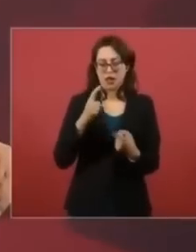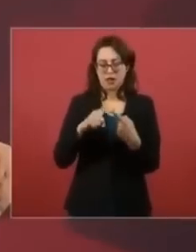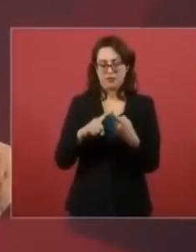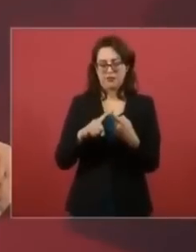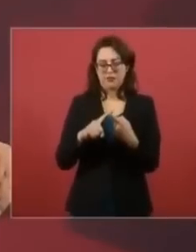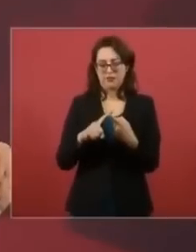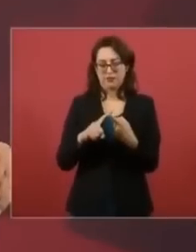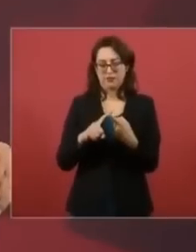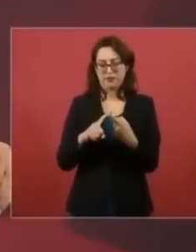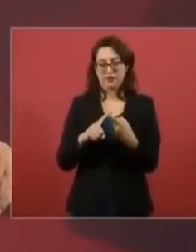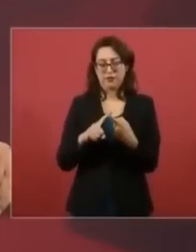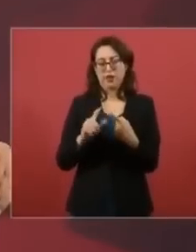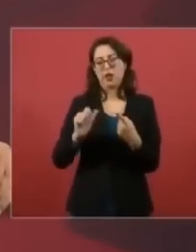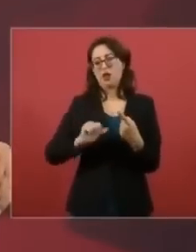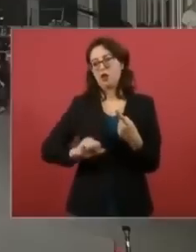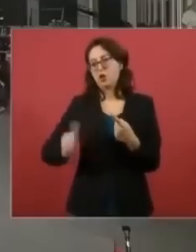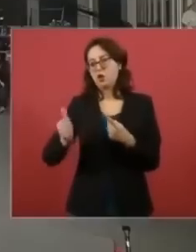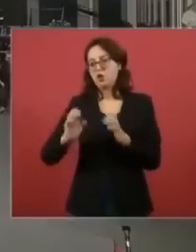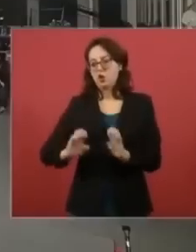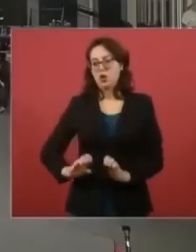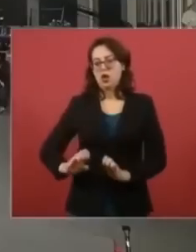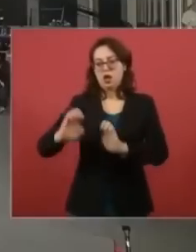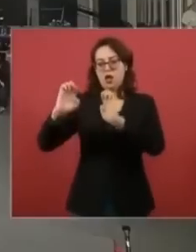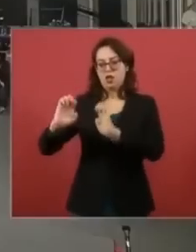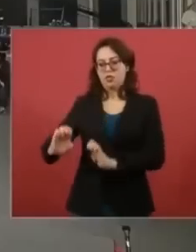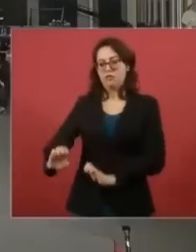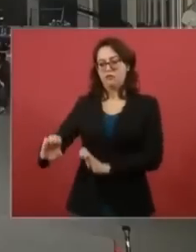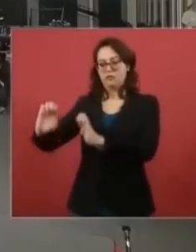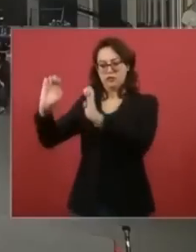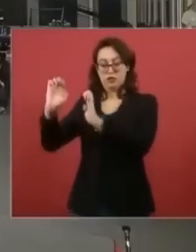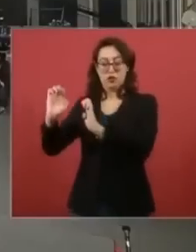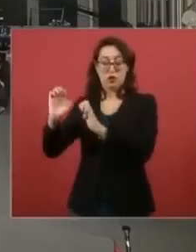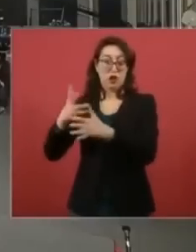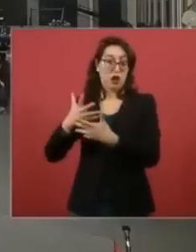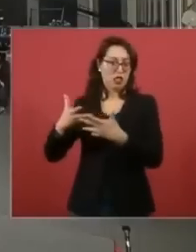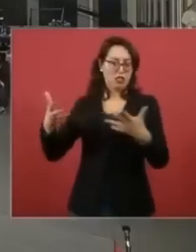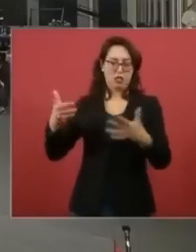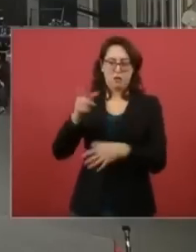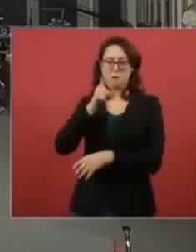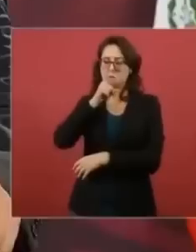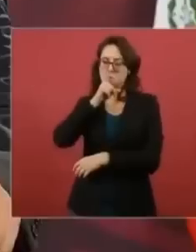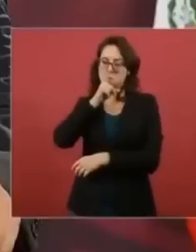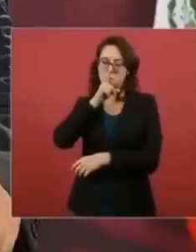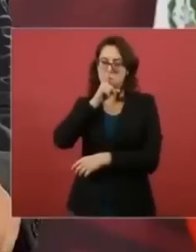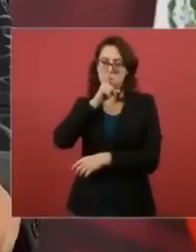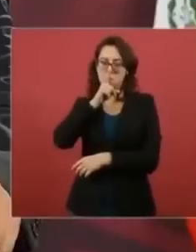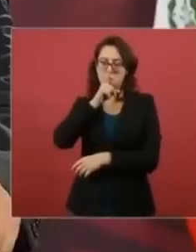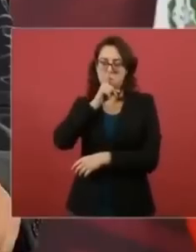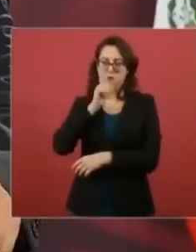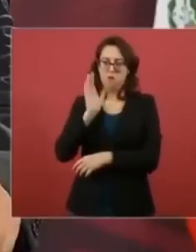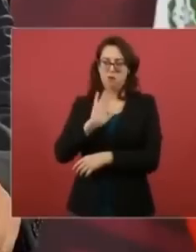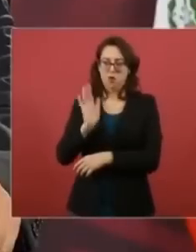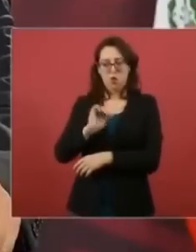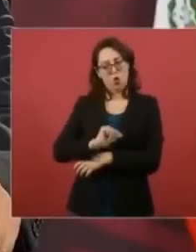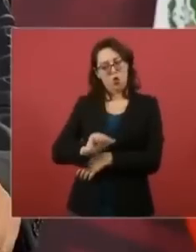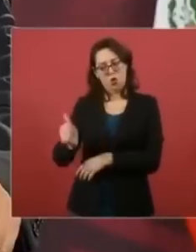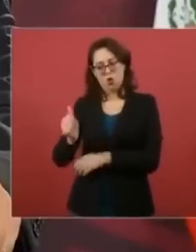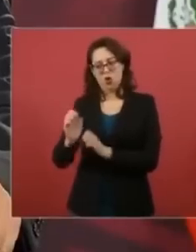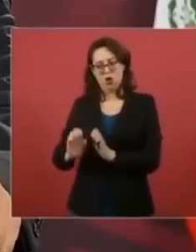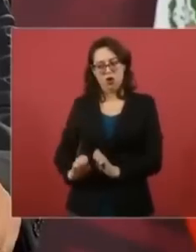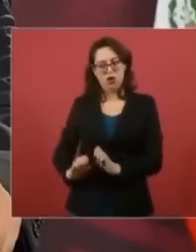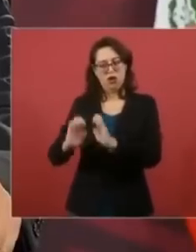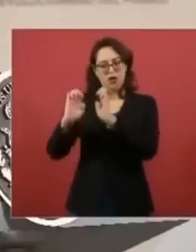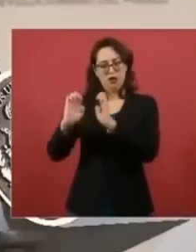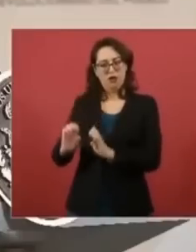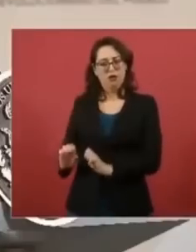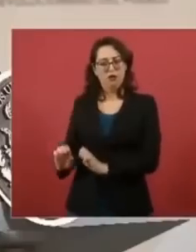más importantes, porque esos también los vendieron los de la empresa,